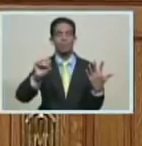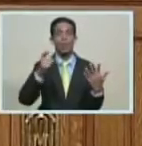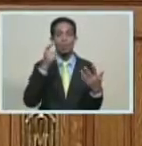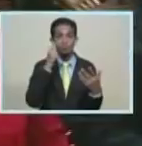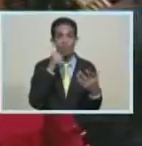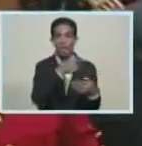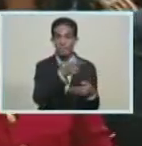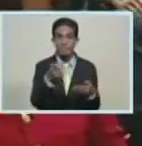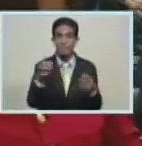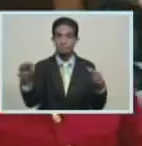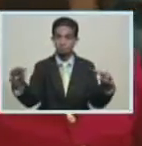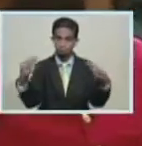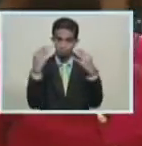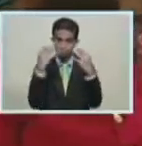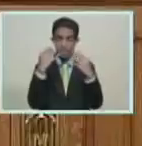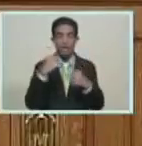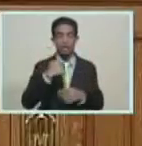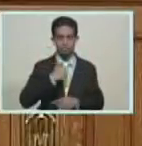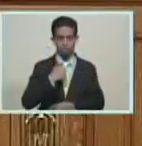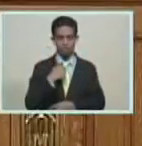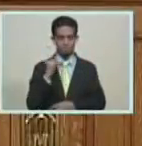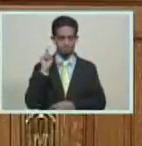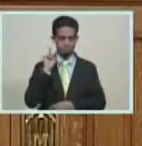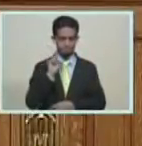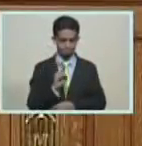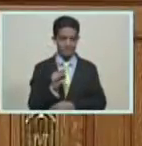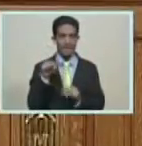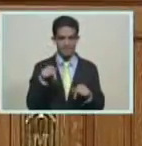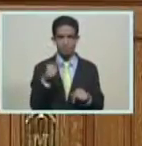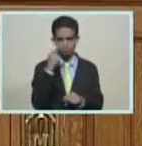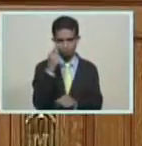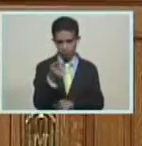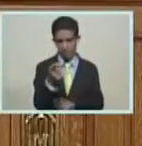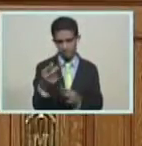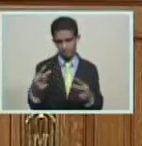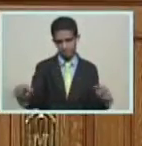ven, estoy aquí como me pueden ver.